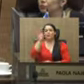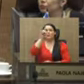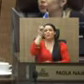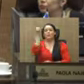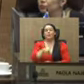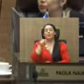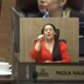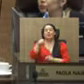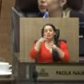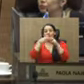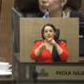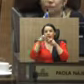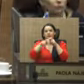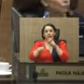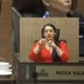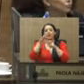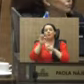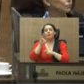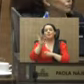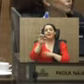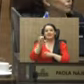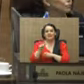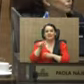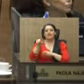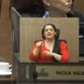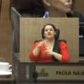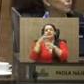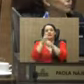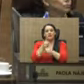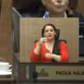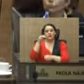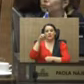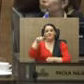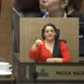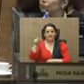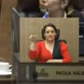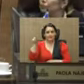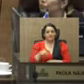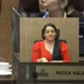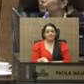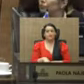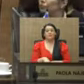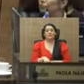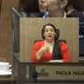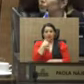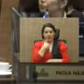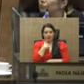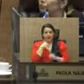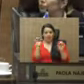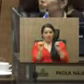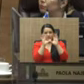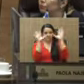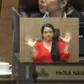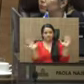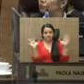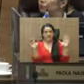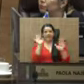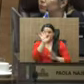77.4% de las transferencias corrientes que se giró al MEP. Teniendo claro este